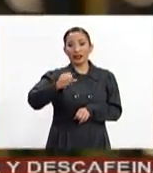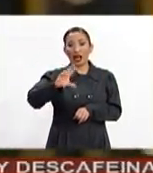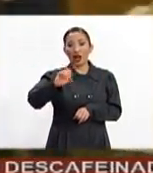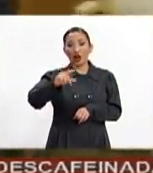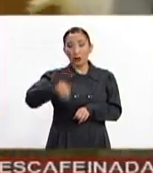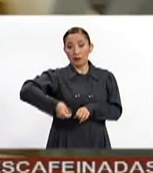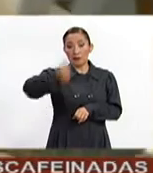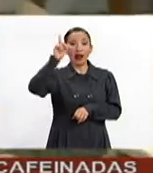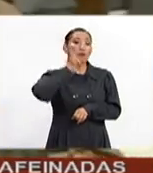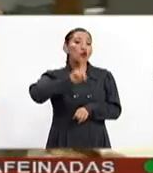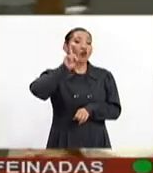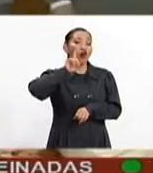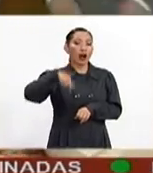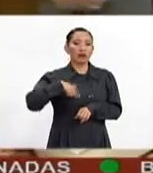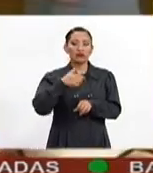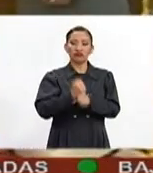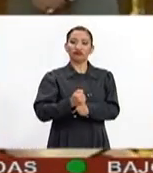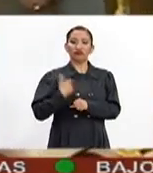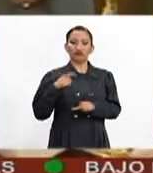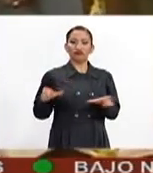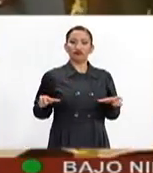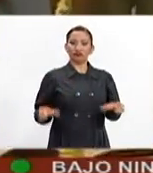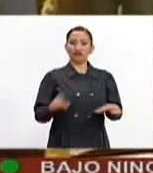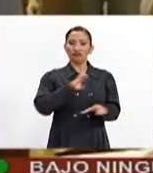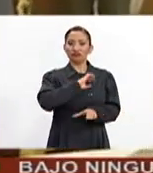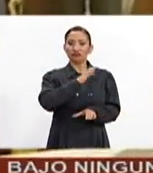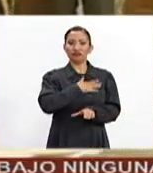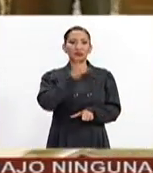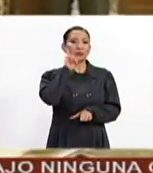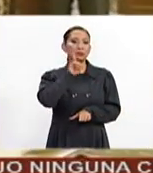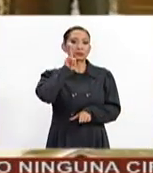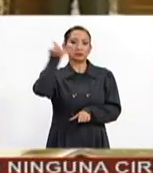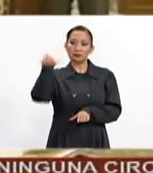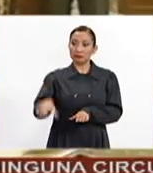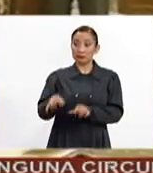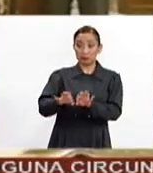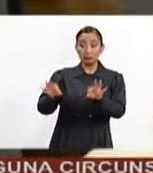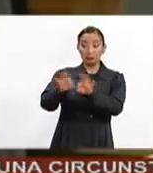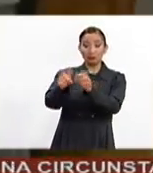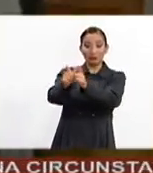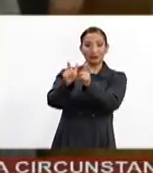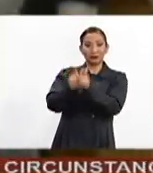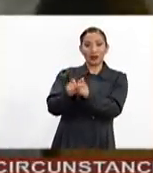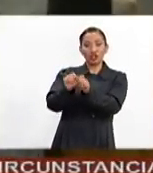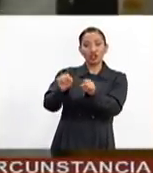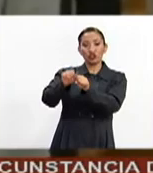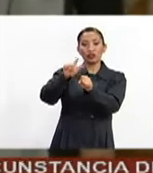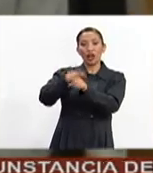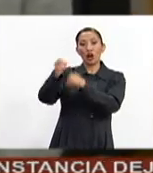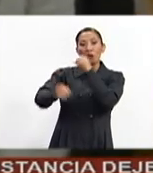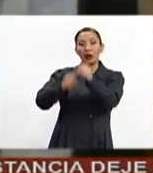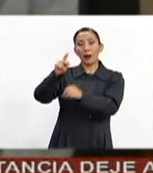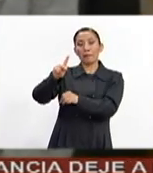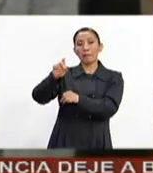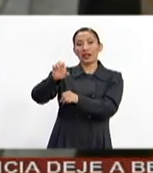fue la primera mujer en ocupar el Ministerio de Defensa de España, una de las mujeres simbólicas del Partido Socialista Obrero Español, el PSOE, este partido